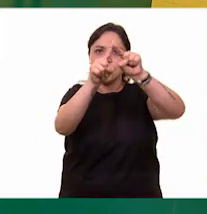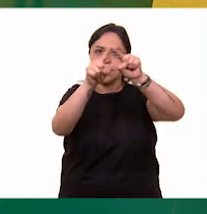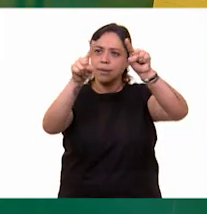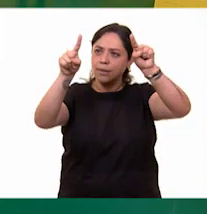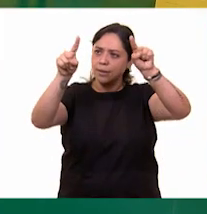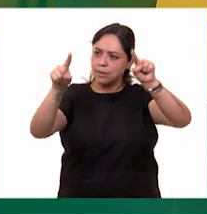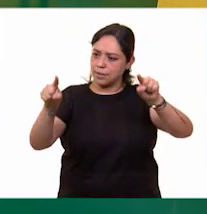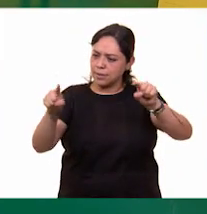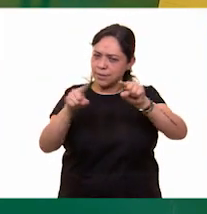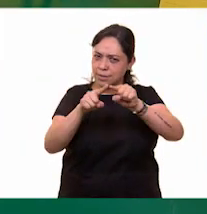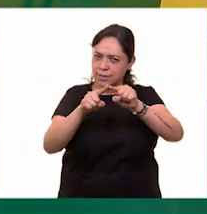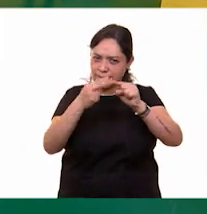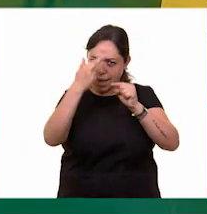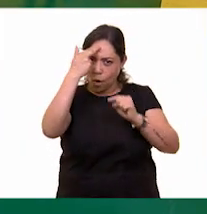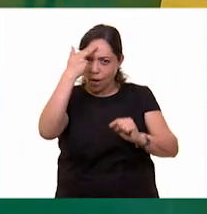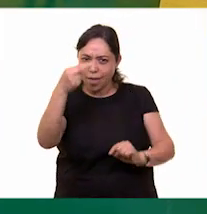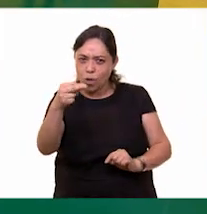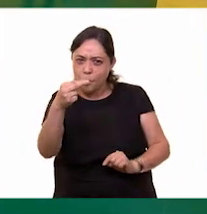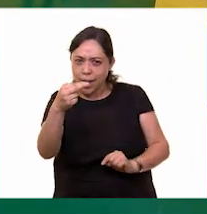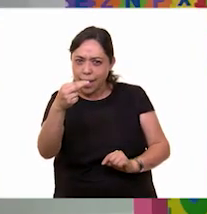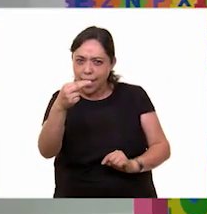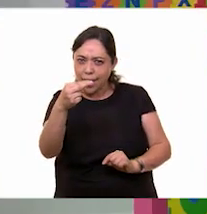¿Sí? ¡Claro!